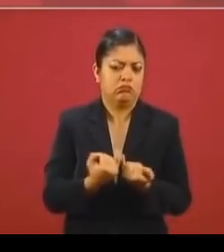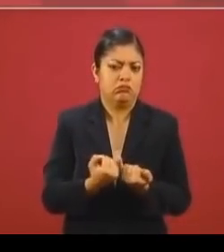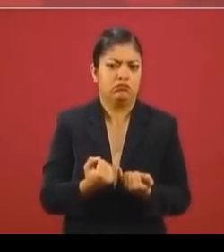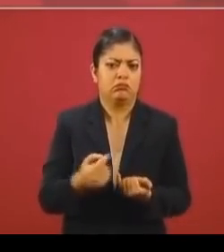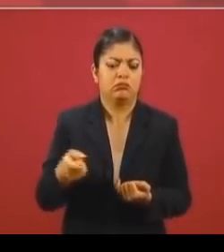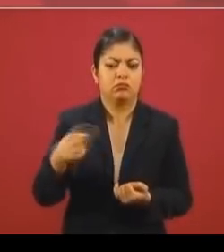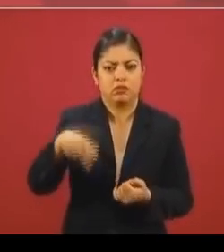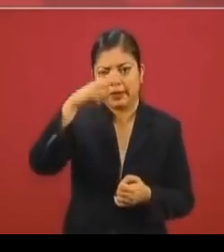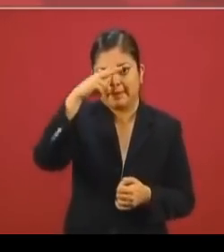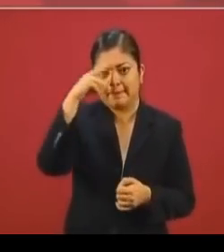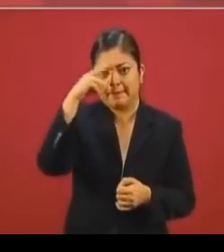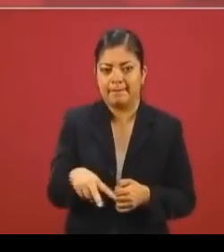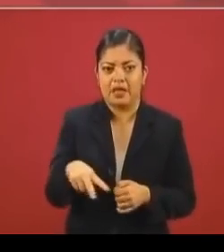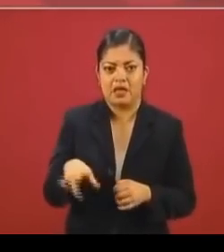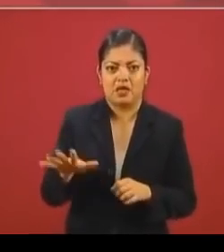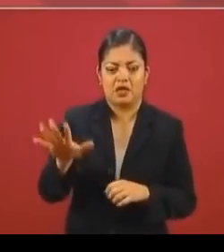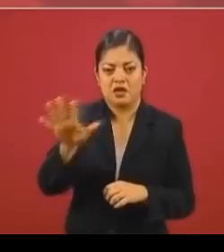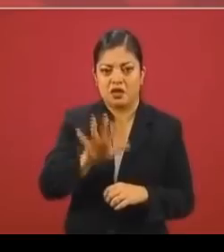productivos de México, los sectores